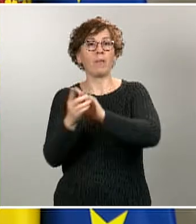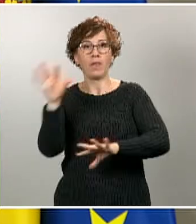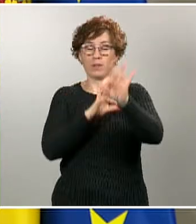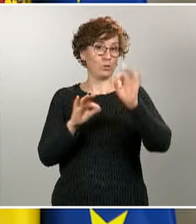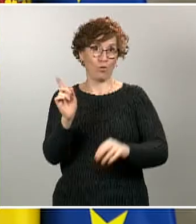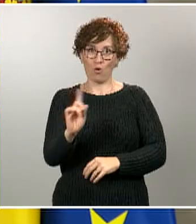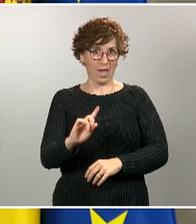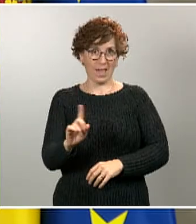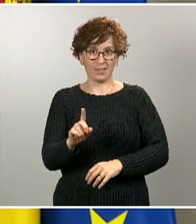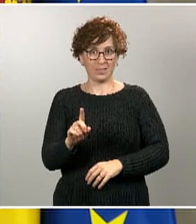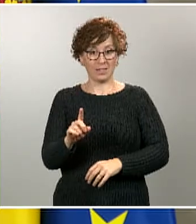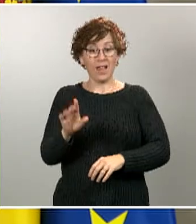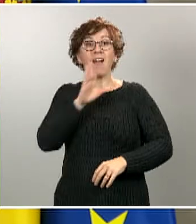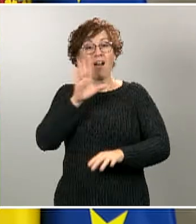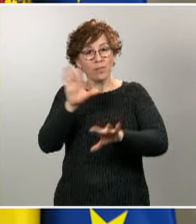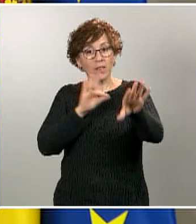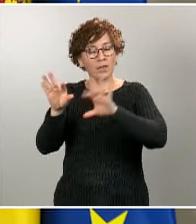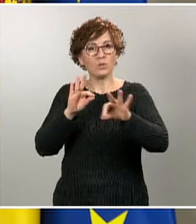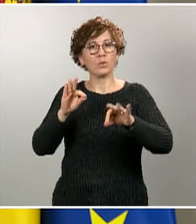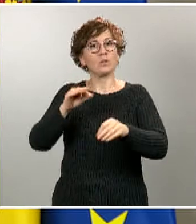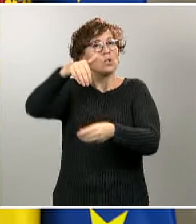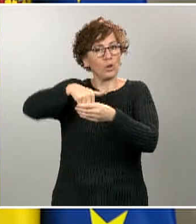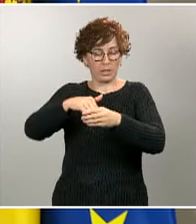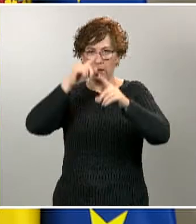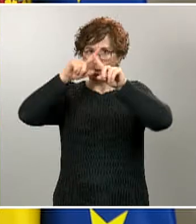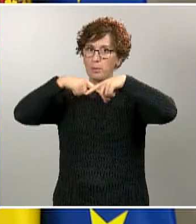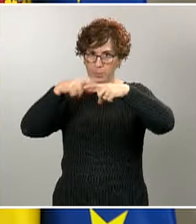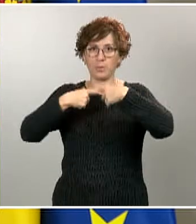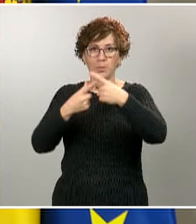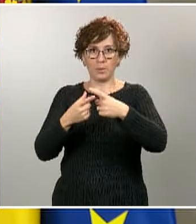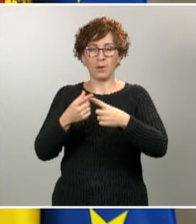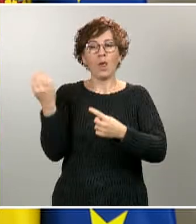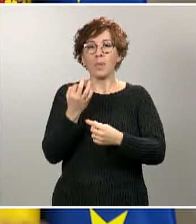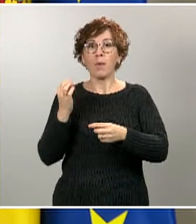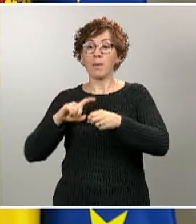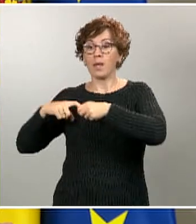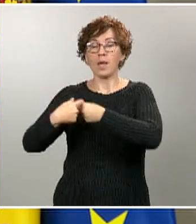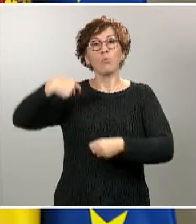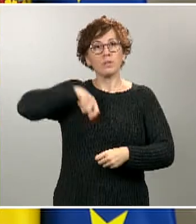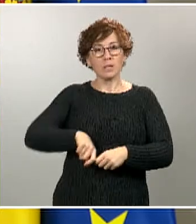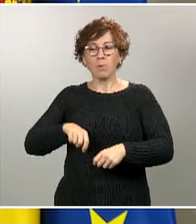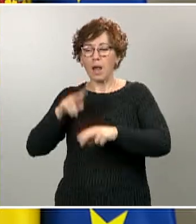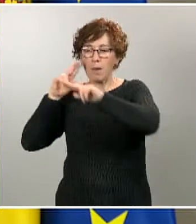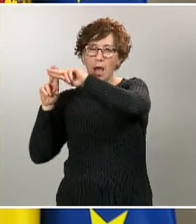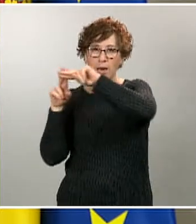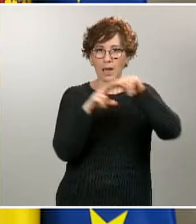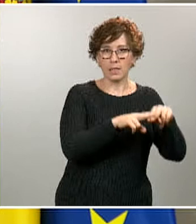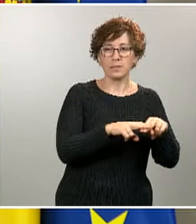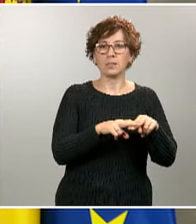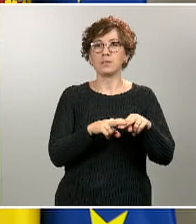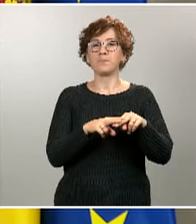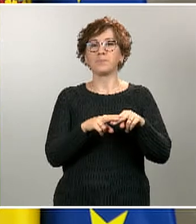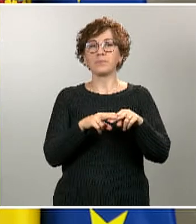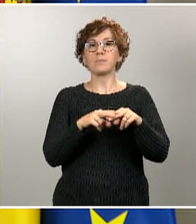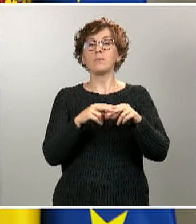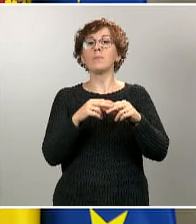decisiones muy complejas que requieren análisis multidisciplinares, muy cualitativos, también con una base cuantitativa. Vamos a intensificar